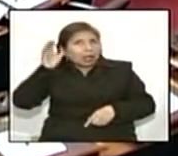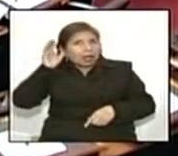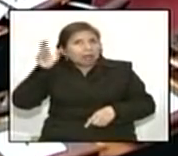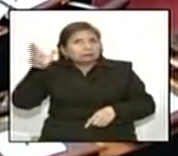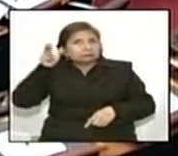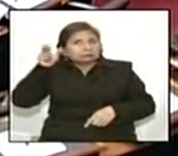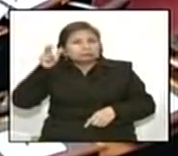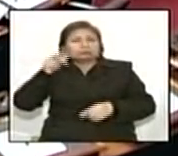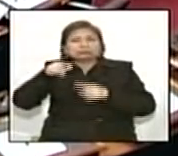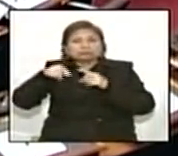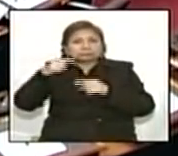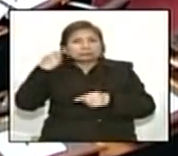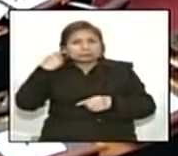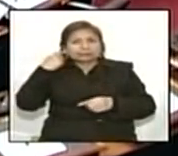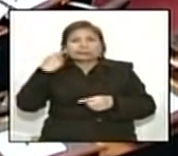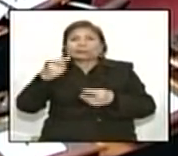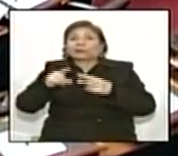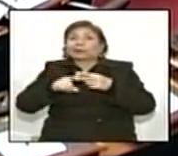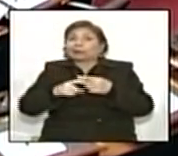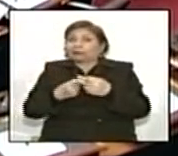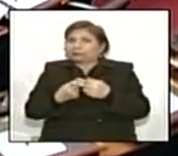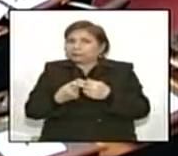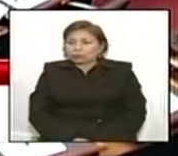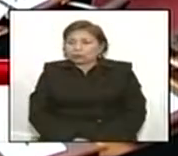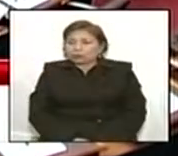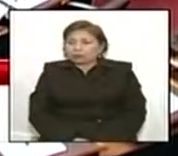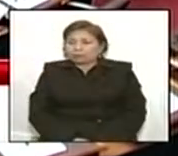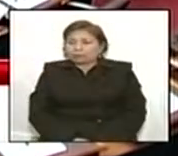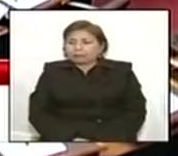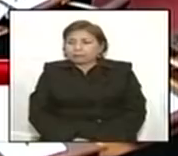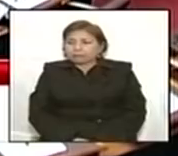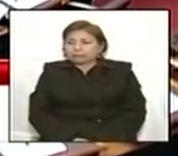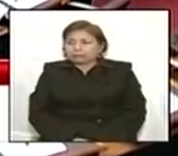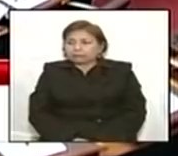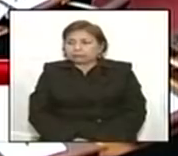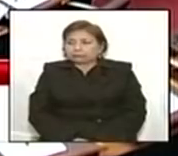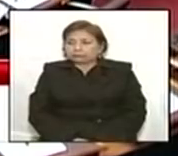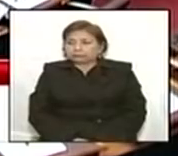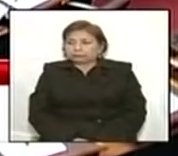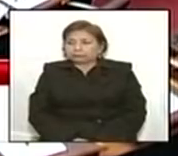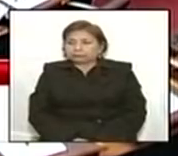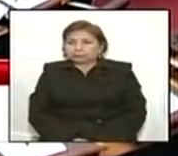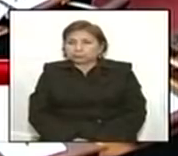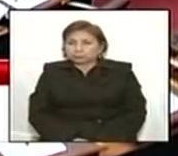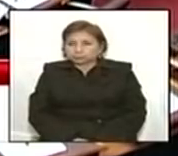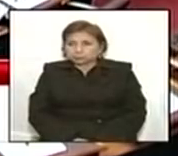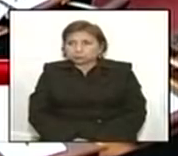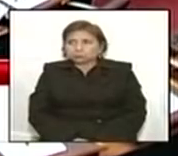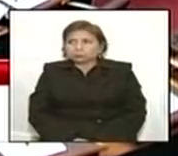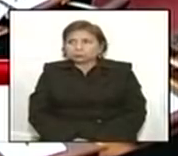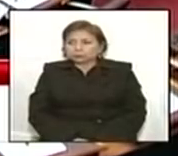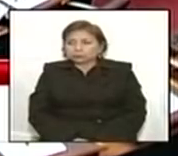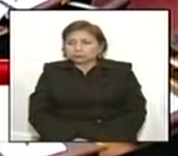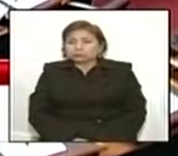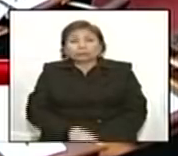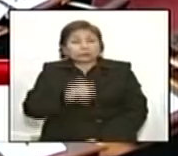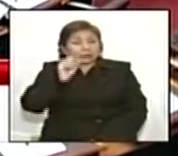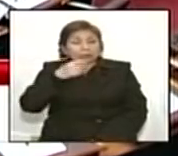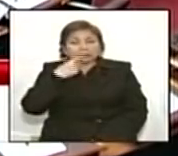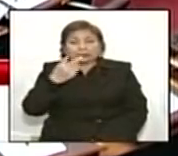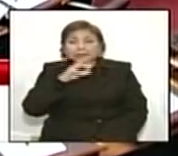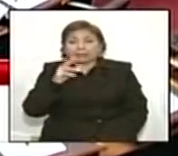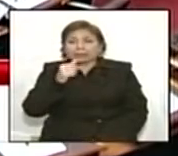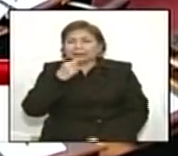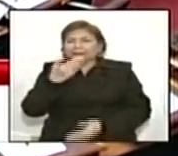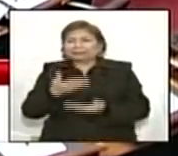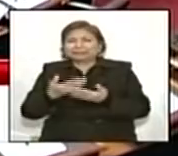que va a ser clave para lo que, primero, para superar este intento de vacancia y después para llevar el resto